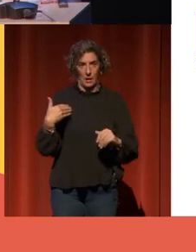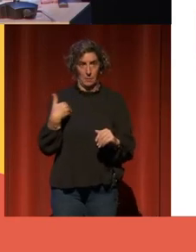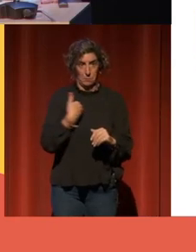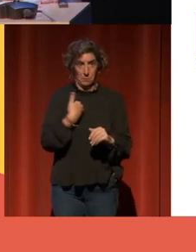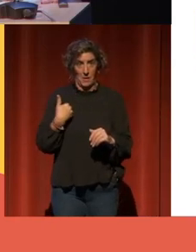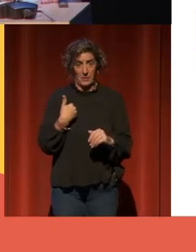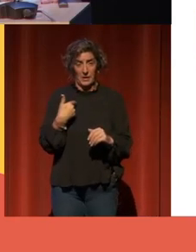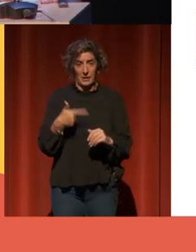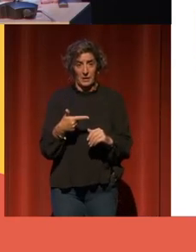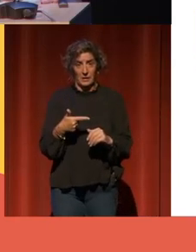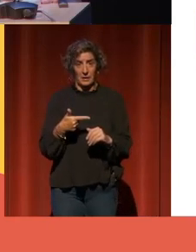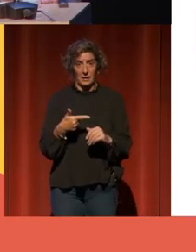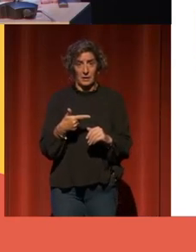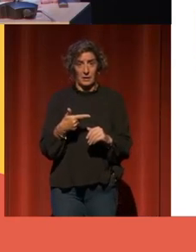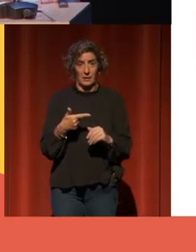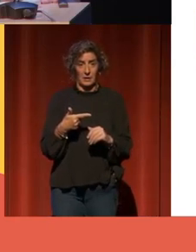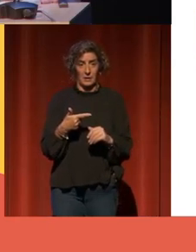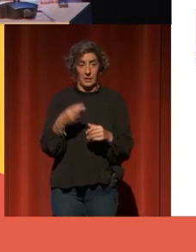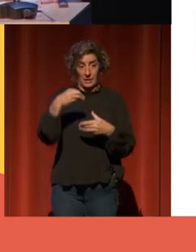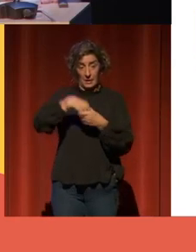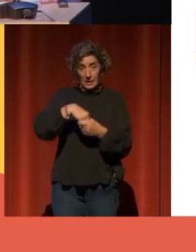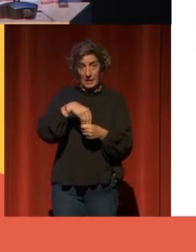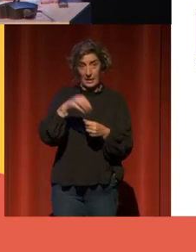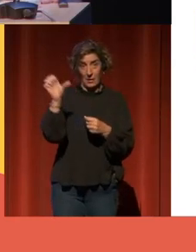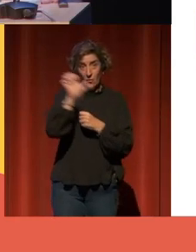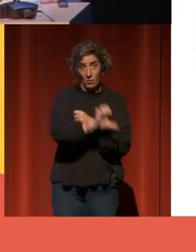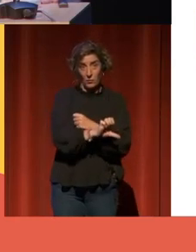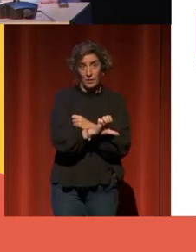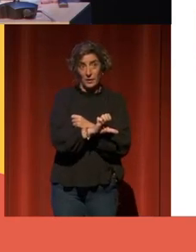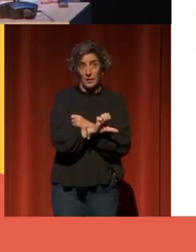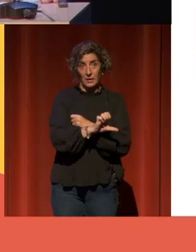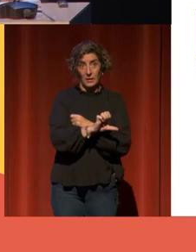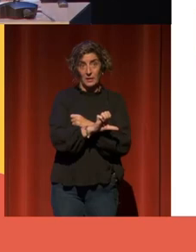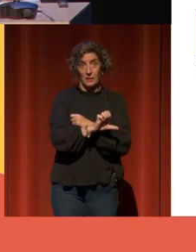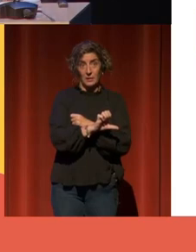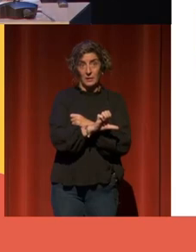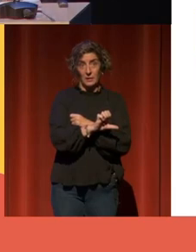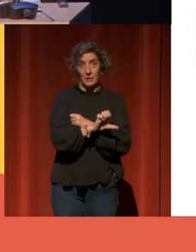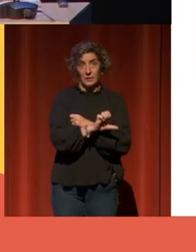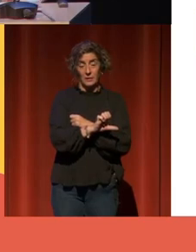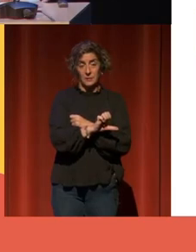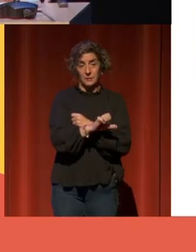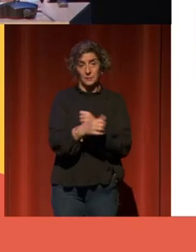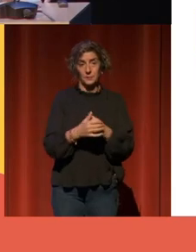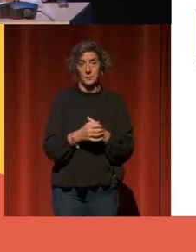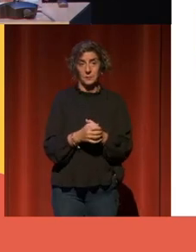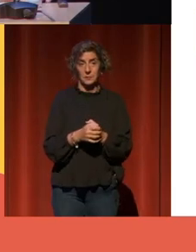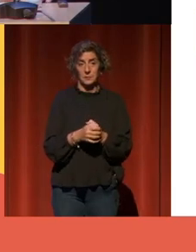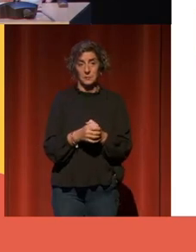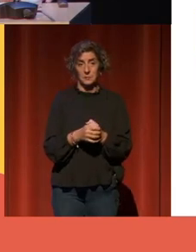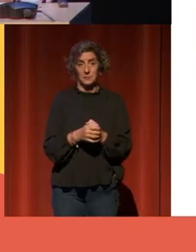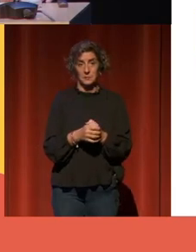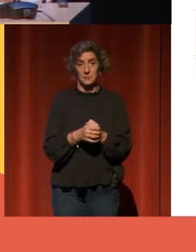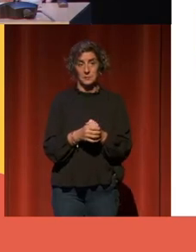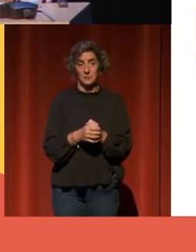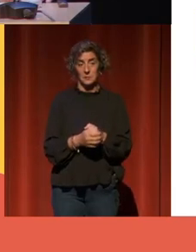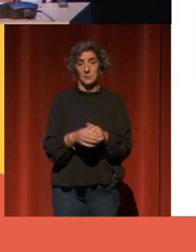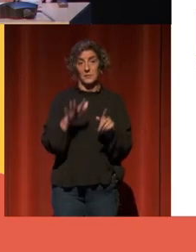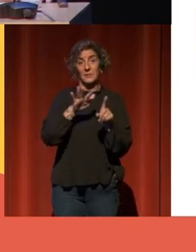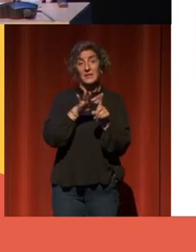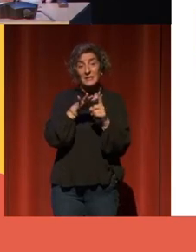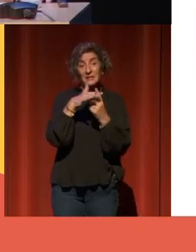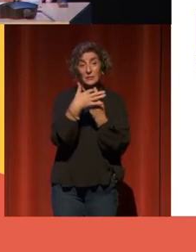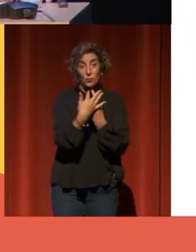actualidad a través de Europa se sitúa y se desempeña de